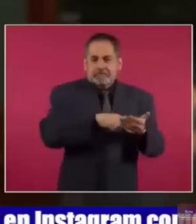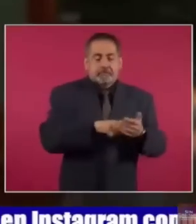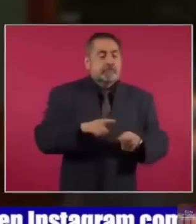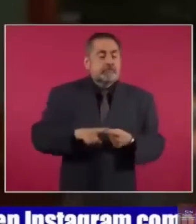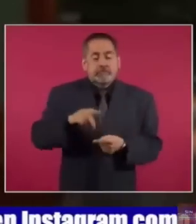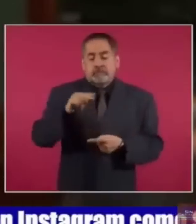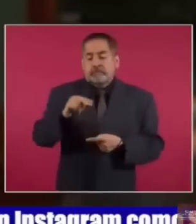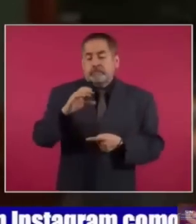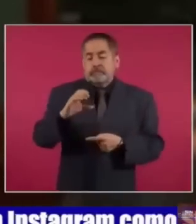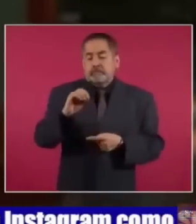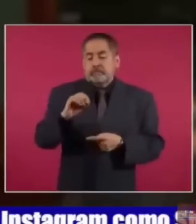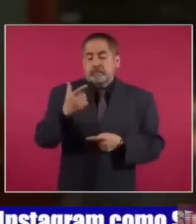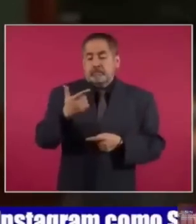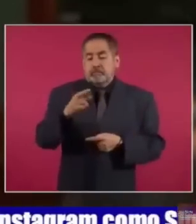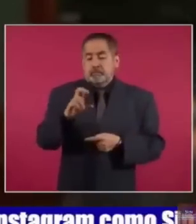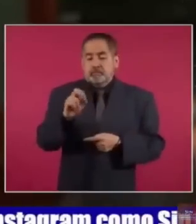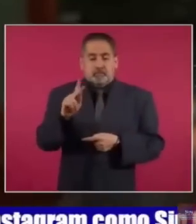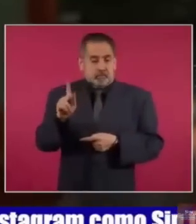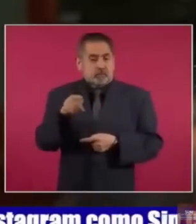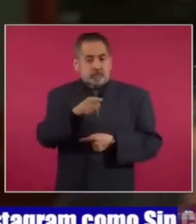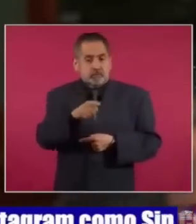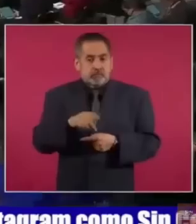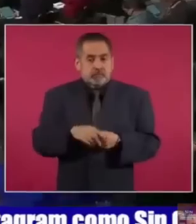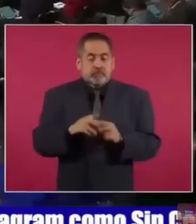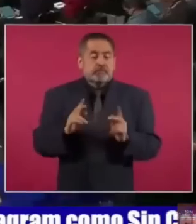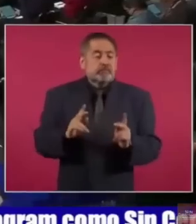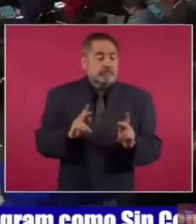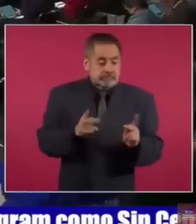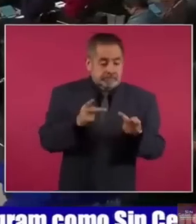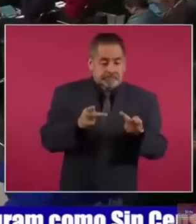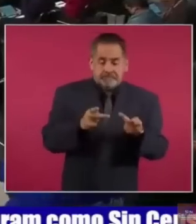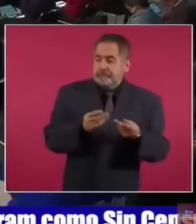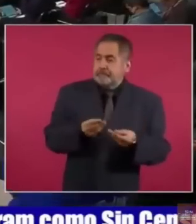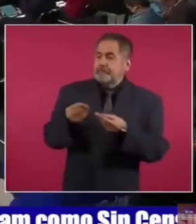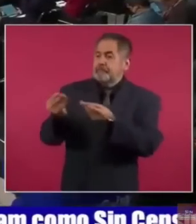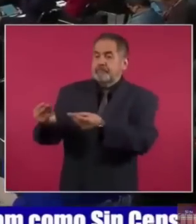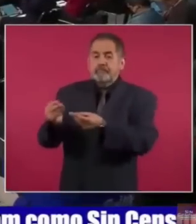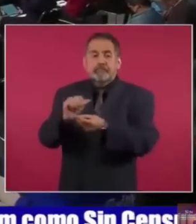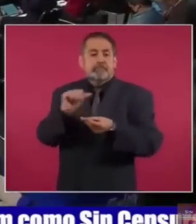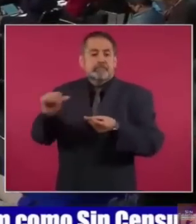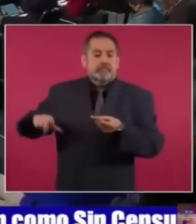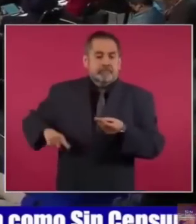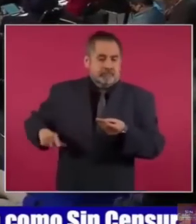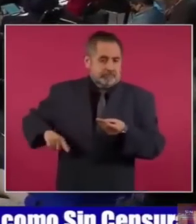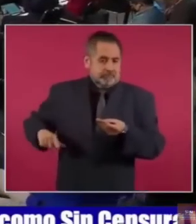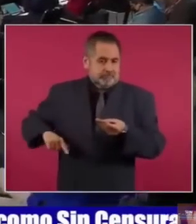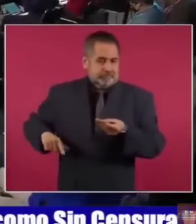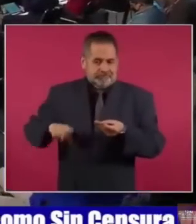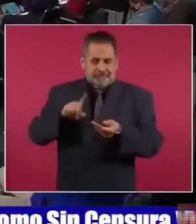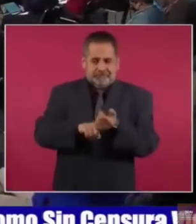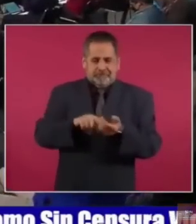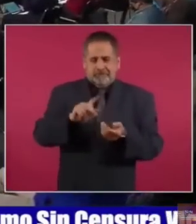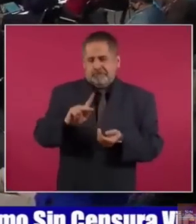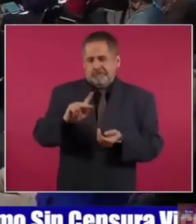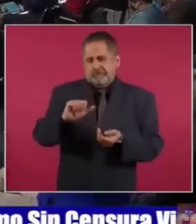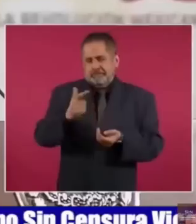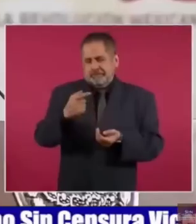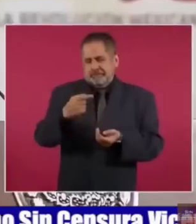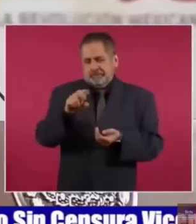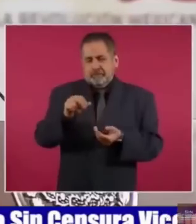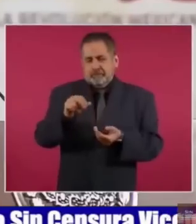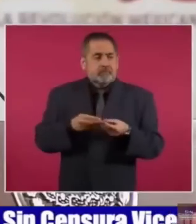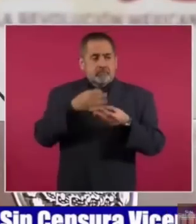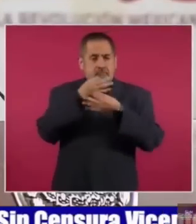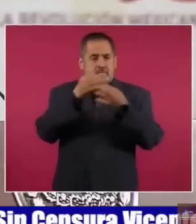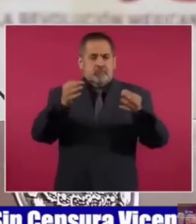mí se me hace que esos de Animal Político revivieron eso del Pegasus para que ya no se hablara sobre su hipocresía de premiar con un cargo a